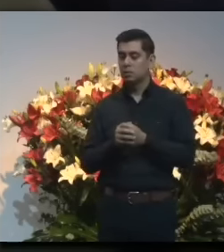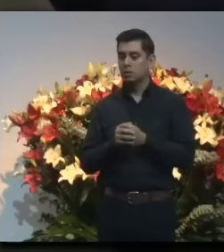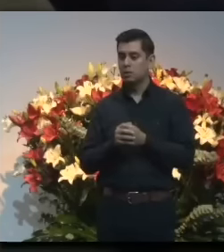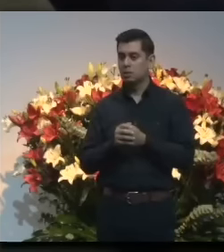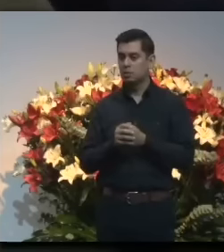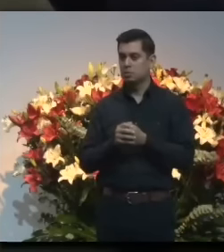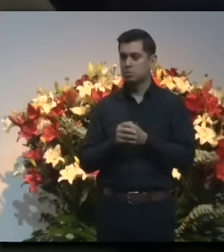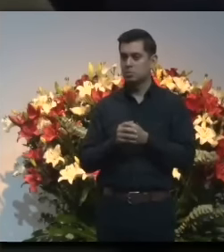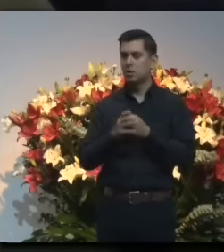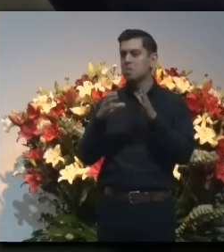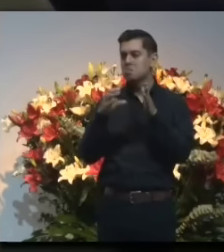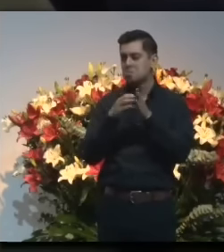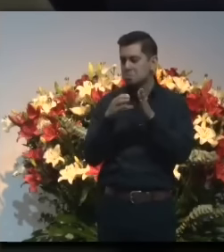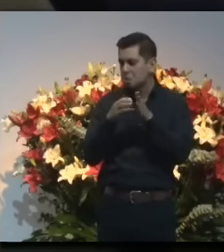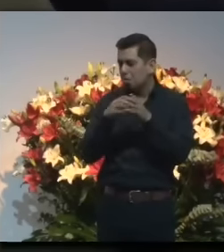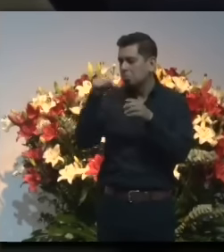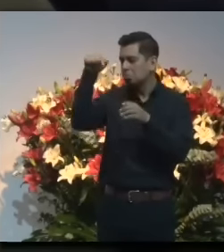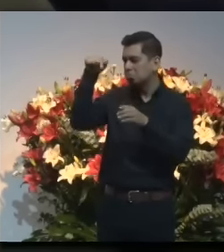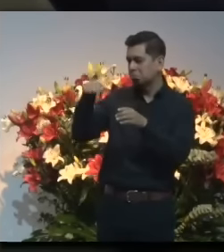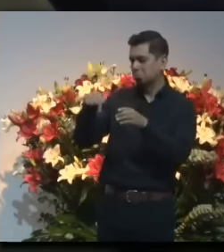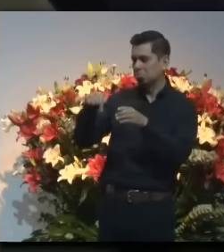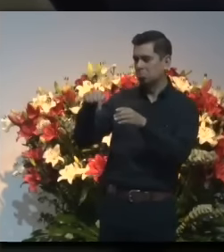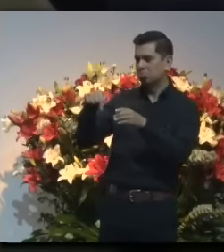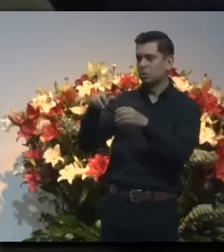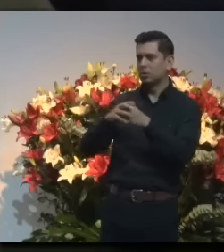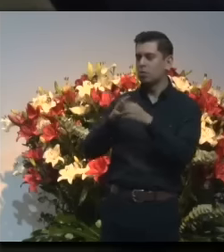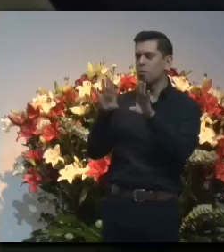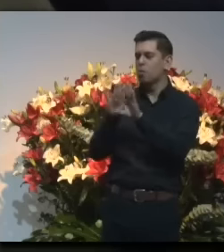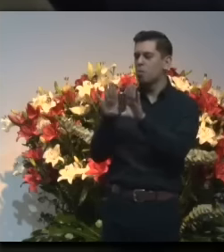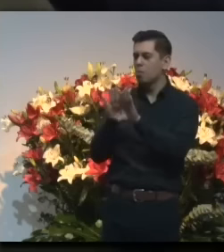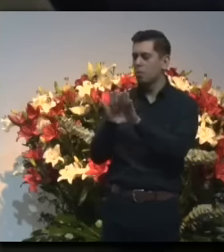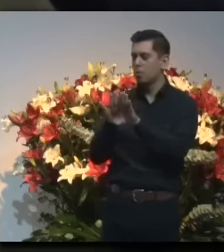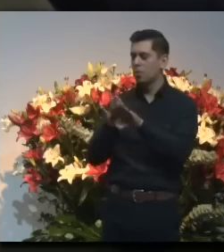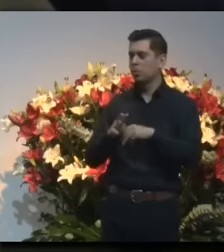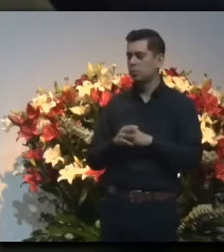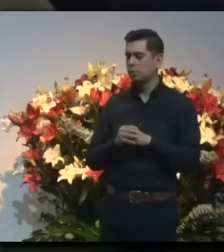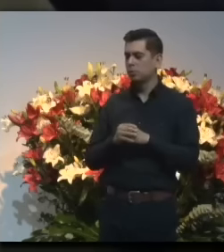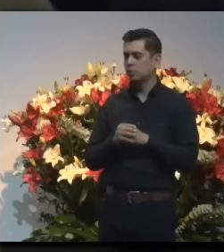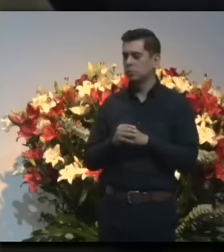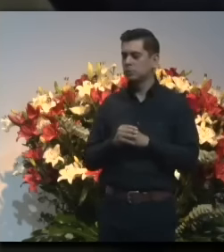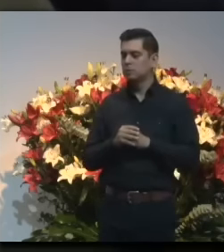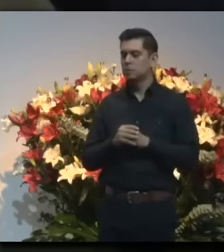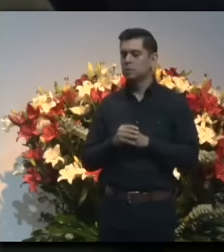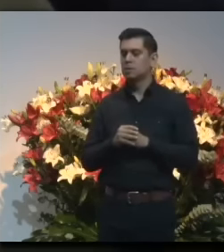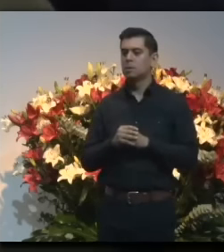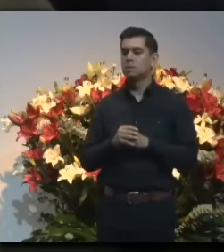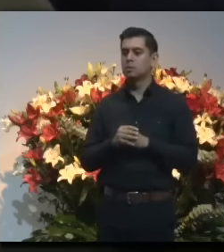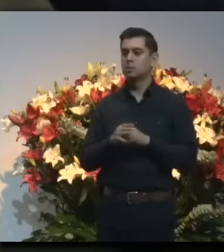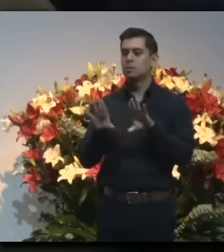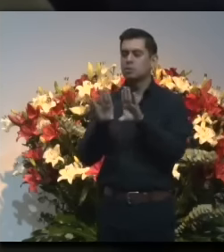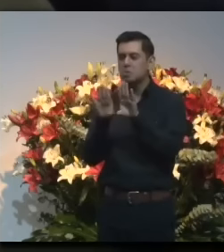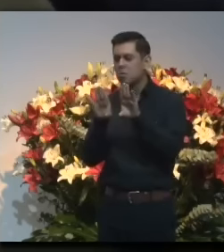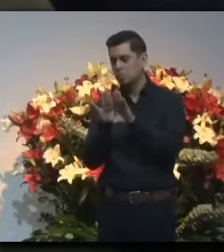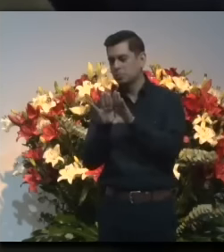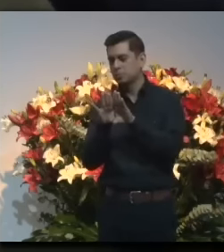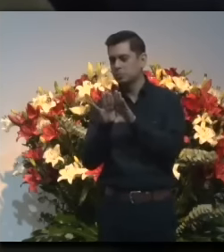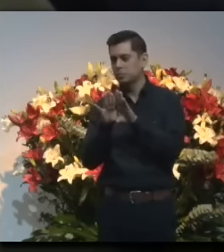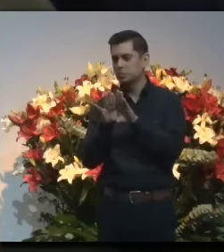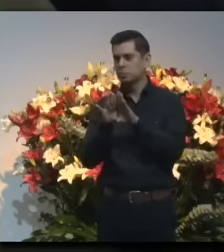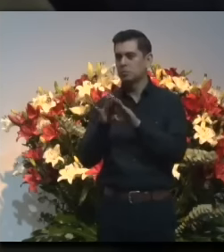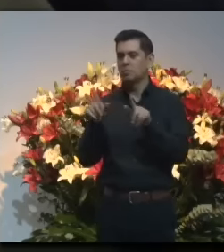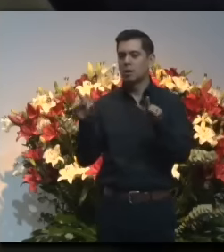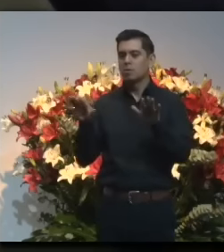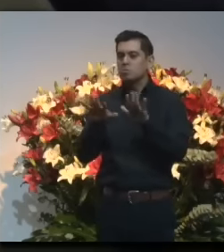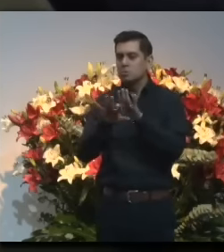fue el término que usaste. ¿Cómo harías esta tal vez reforma para que funcionarios del